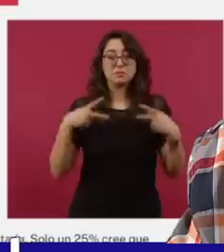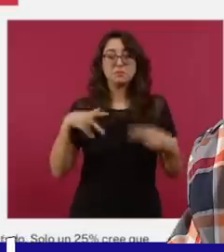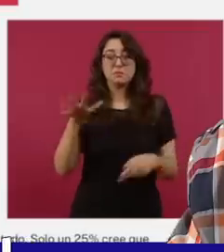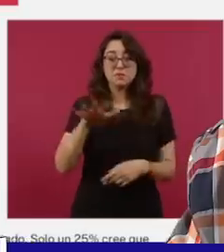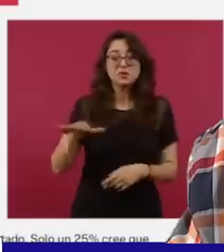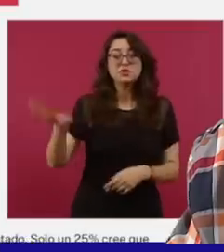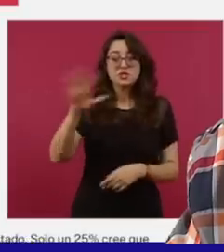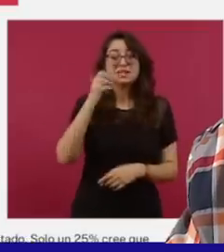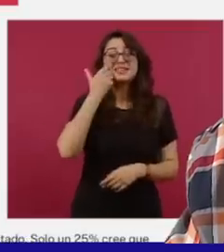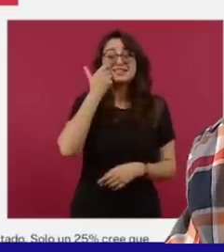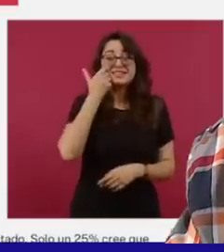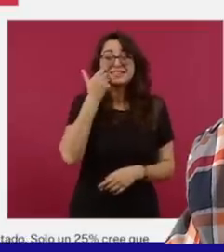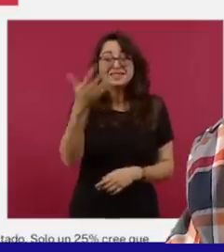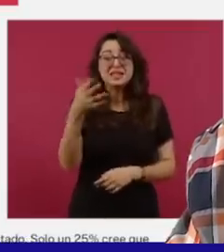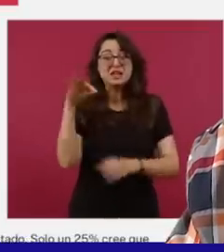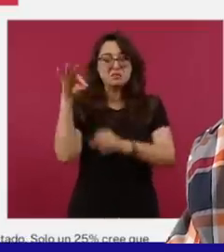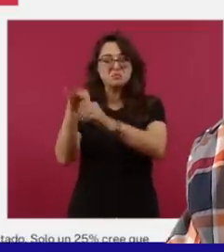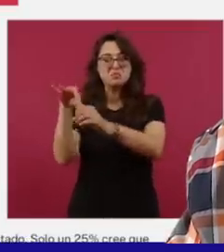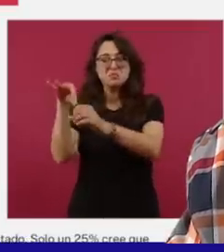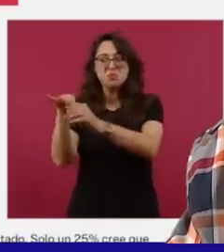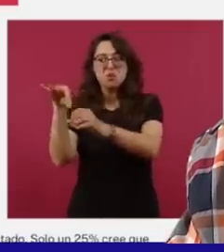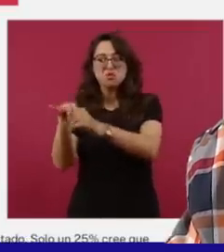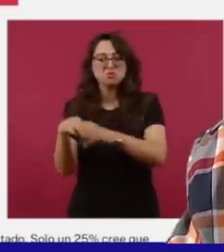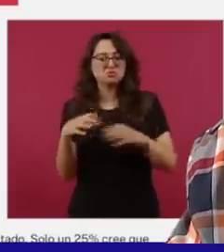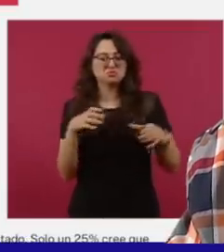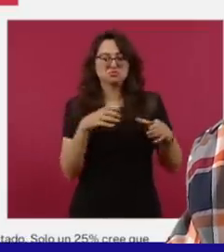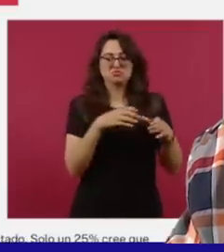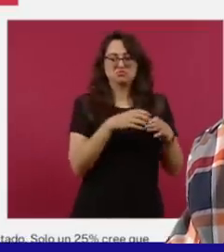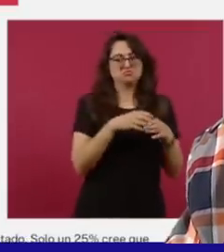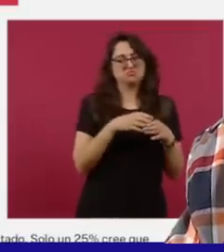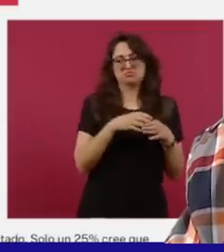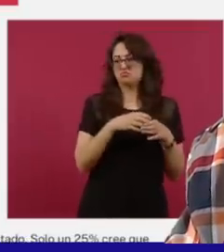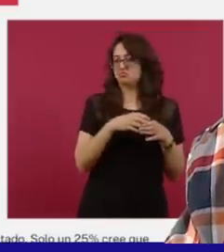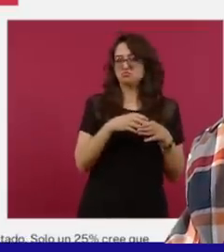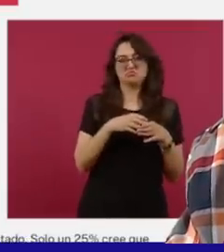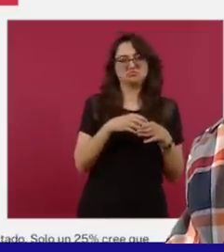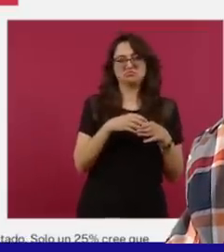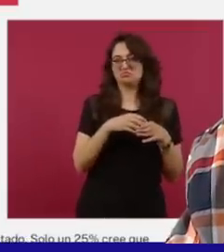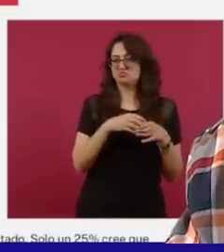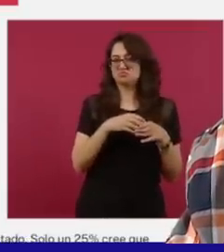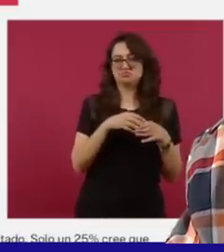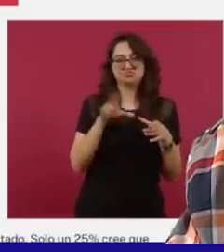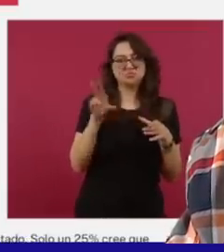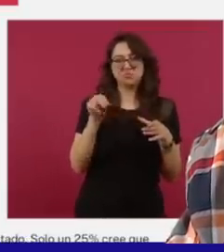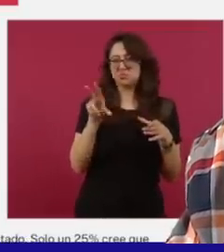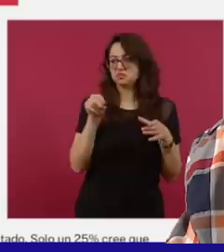y estos aferrados, aunque tengan el 20% de aceptación.